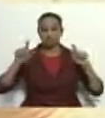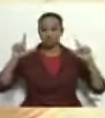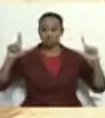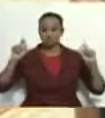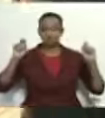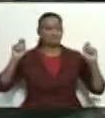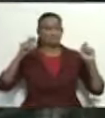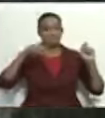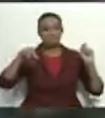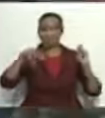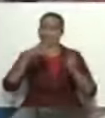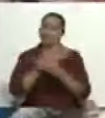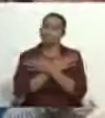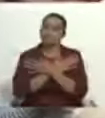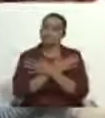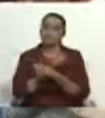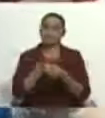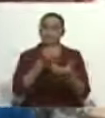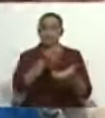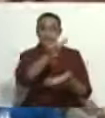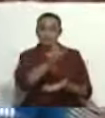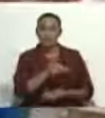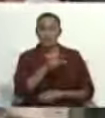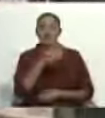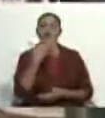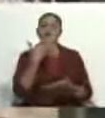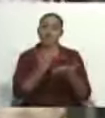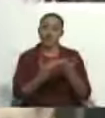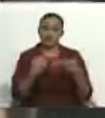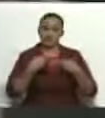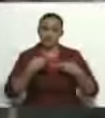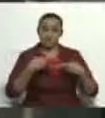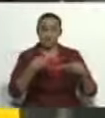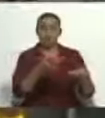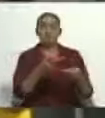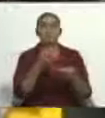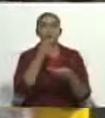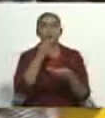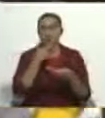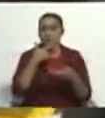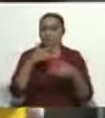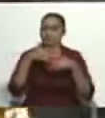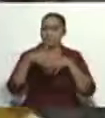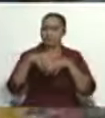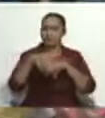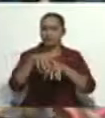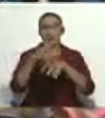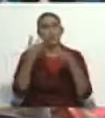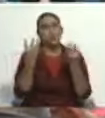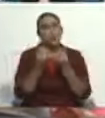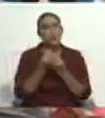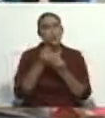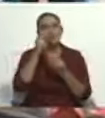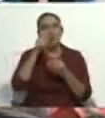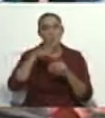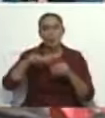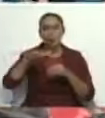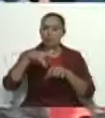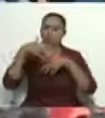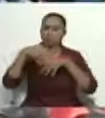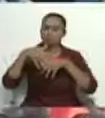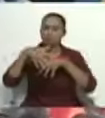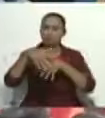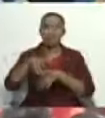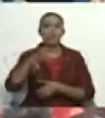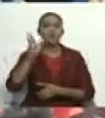Un abrazo, mijo. Gracias. Gracias por la bienvenida. Una hermosa marcha. Caminamos junto al pueblo. Escuchamos